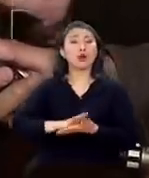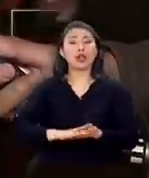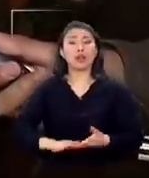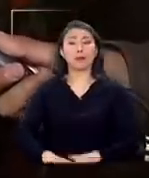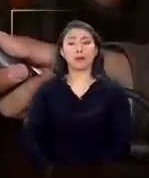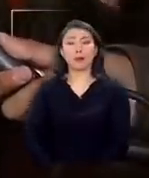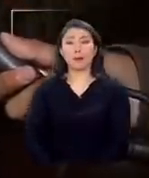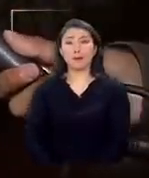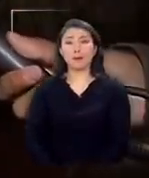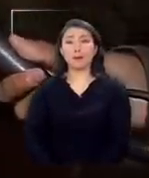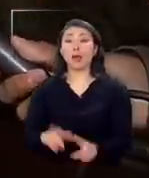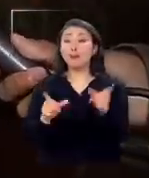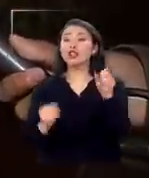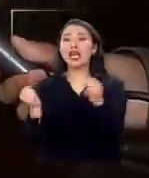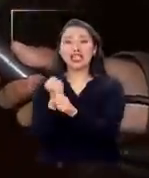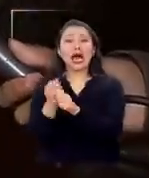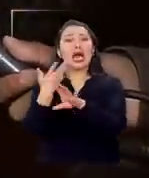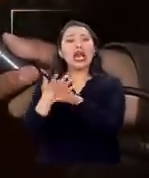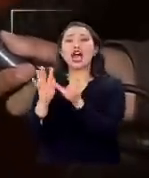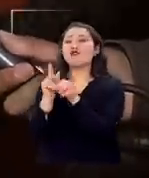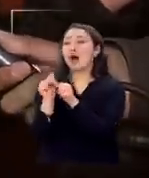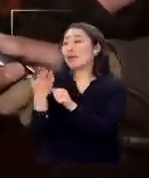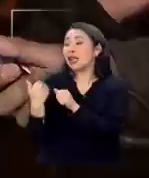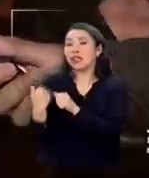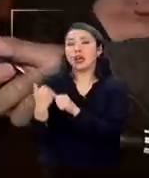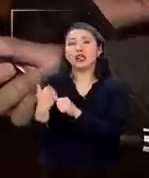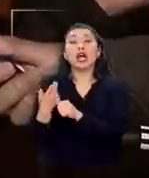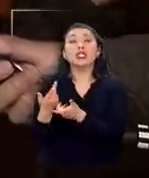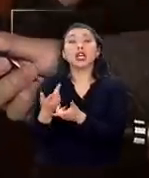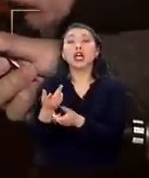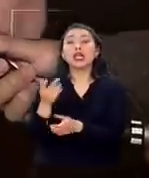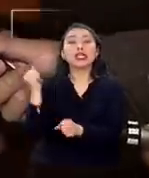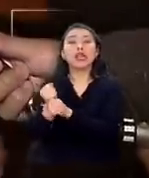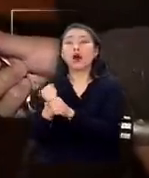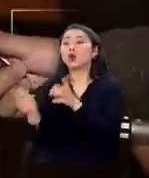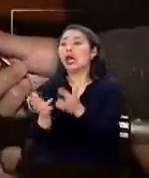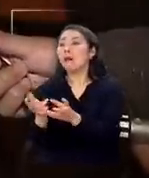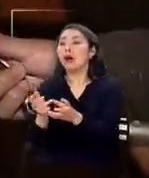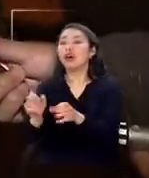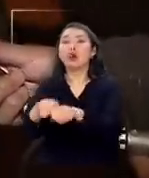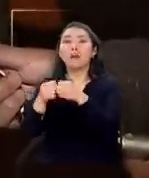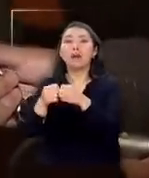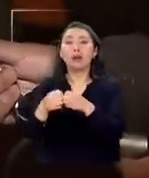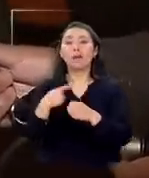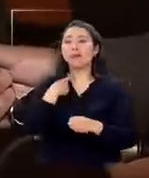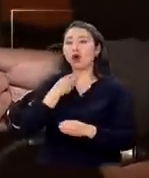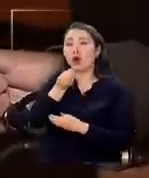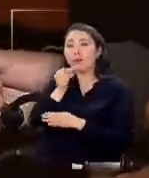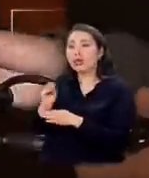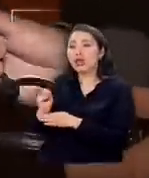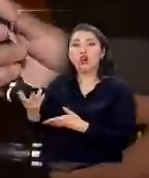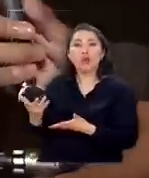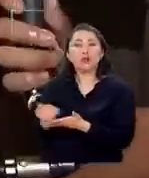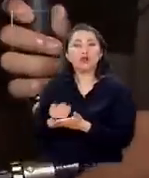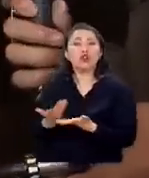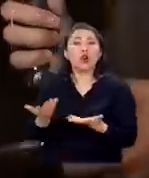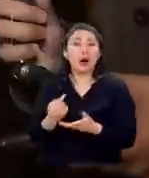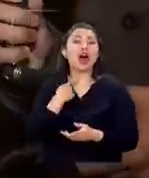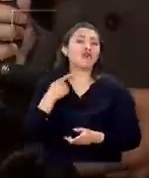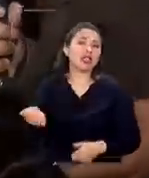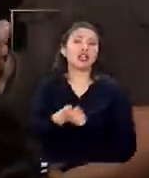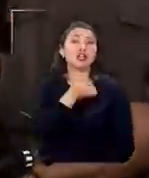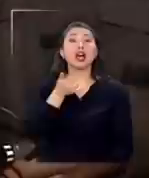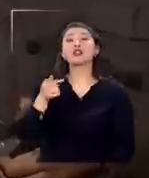hay gente que trabaja, tiene familia y todo esto quedan sin comer, afecta totalmente a todos. Sí, es parte